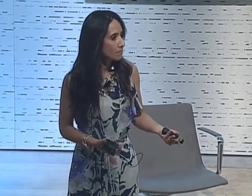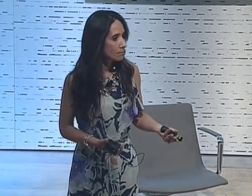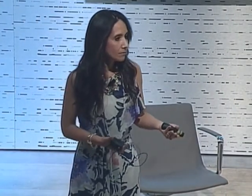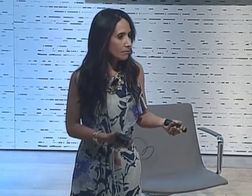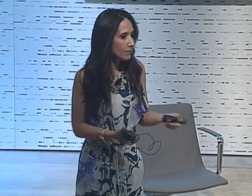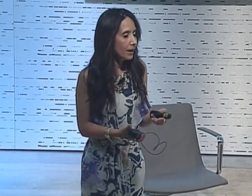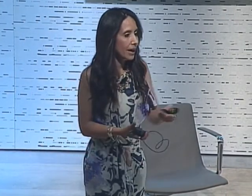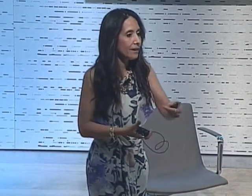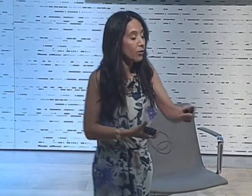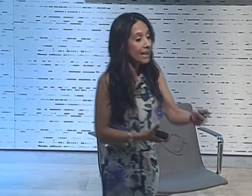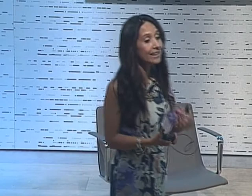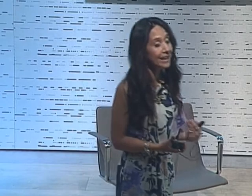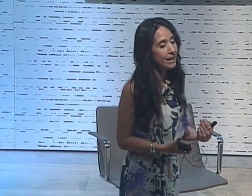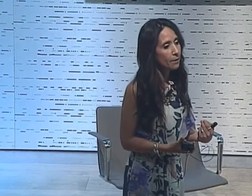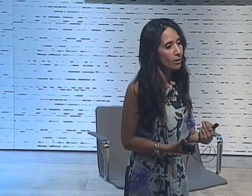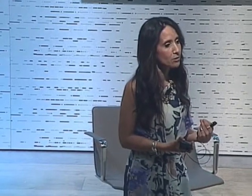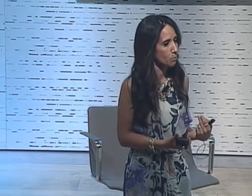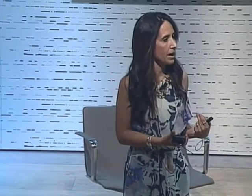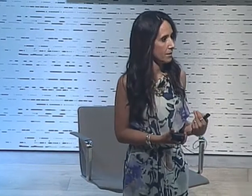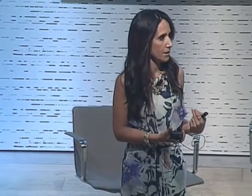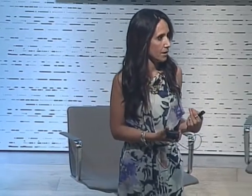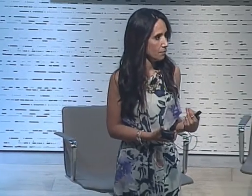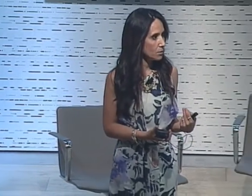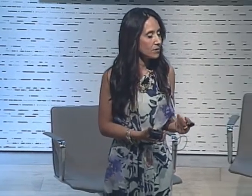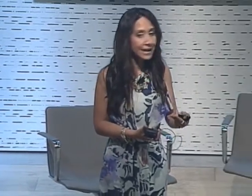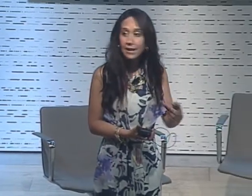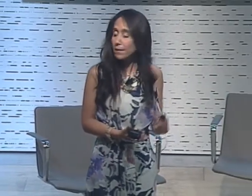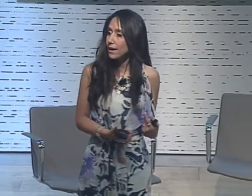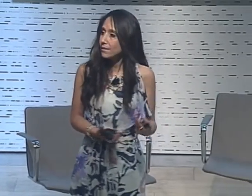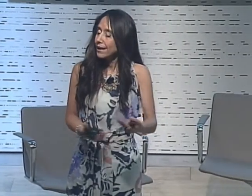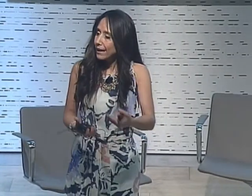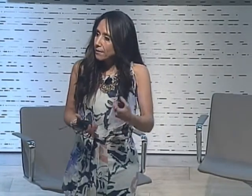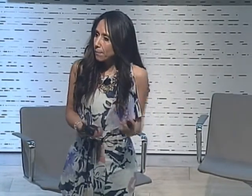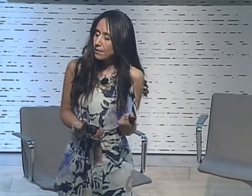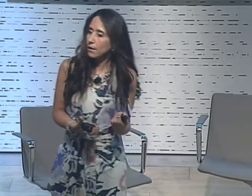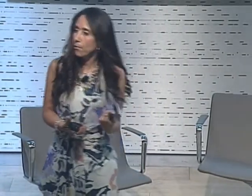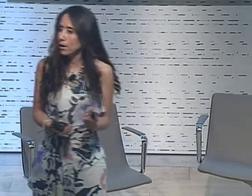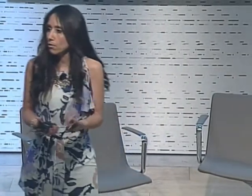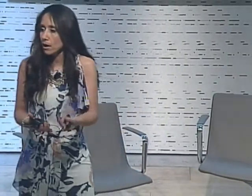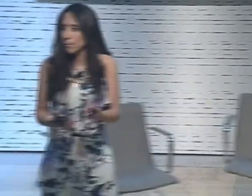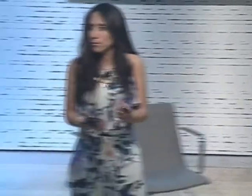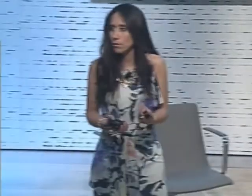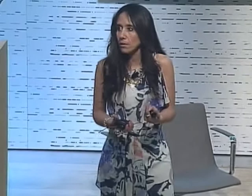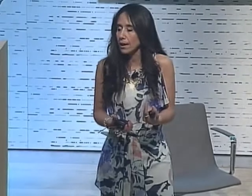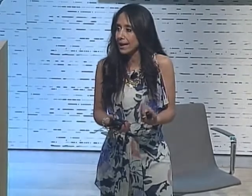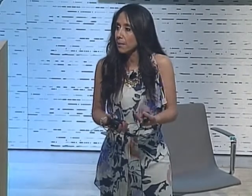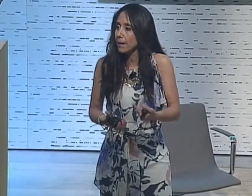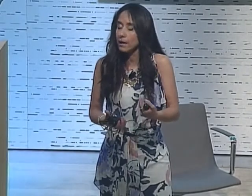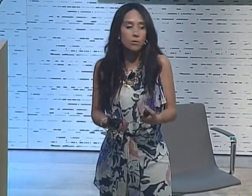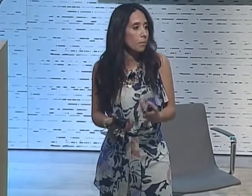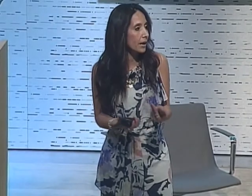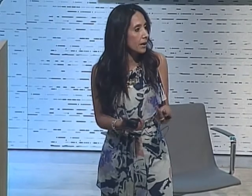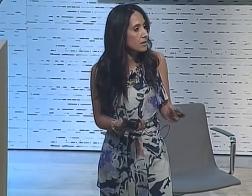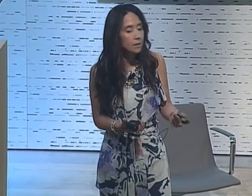dónde él tiene que mejorar su práctica. Entonces, aquí también es esa parte de ponernos en la posición de que